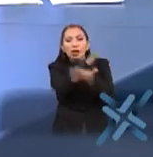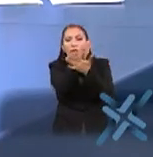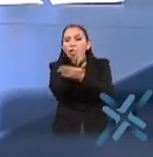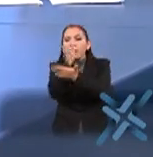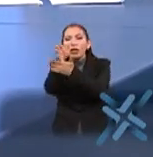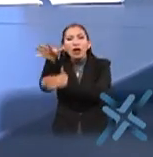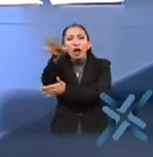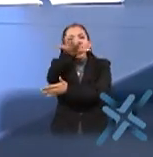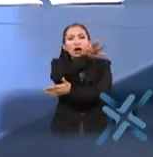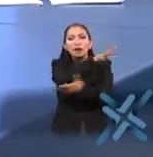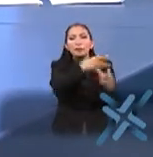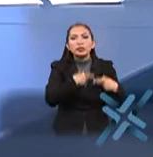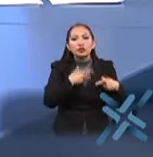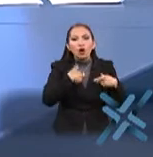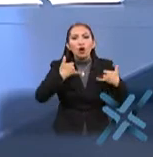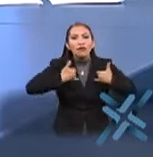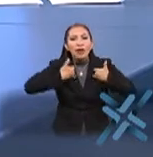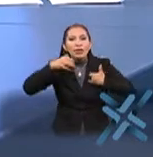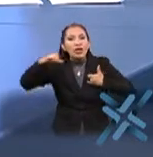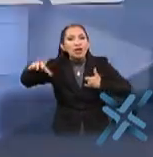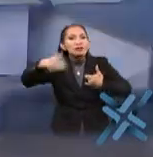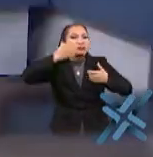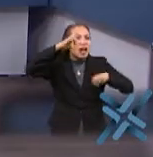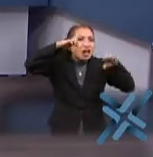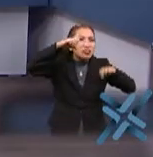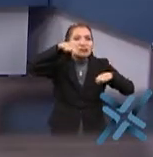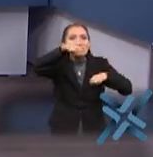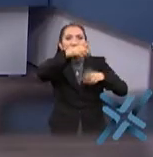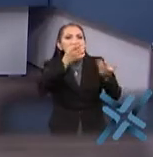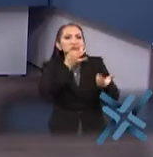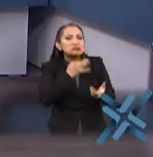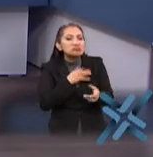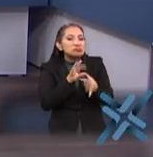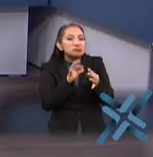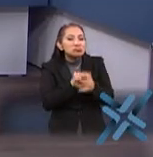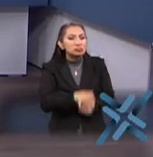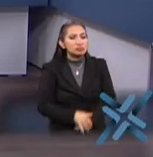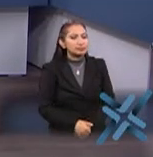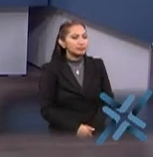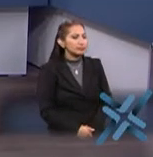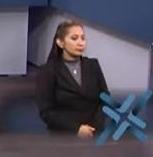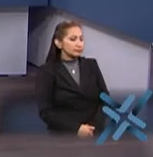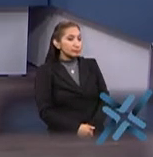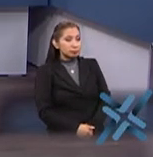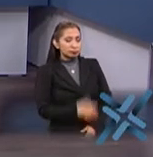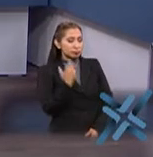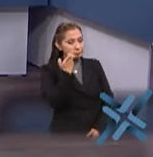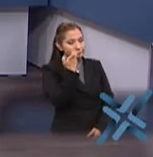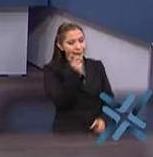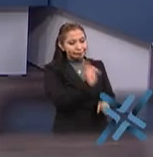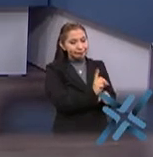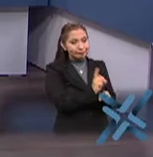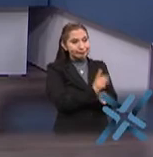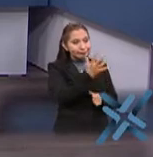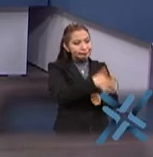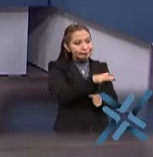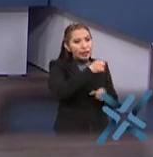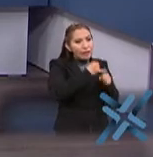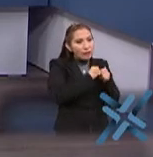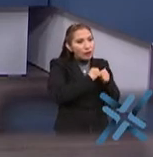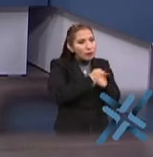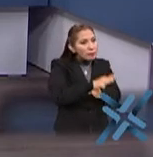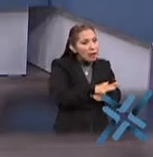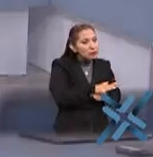distintos sectores de la población, a los jóvenes, en fin, platícanos un poquito de esta experiencia. Pues fíjate que el reto es todos los días justamente pues buscar